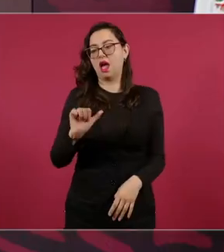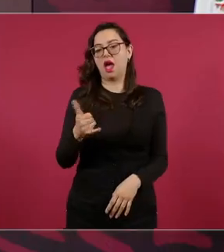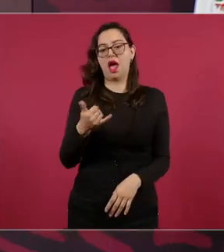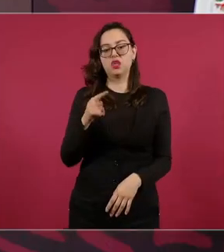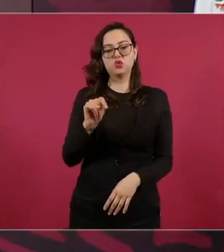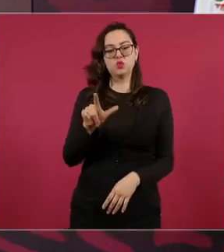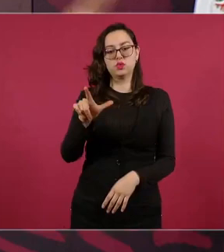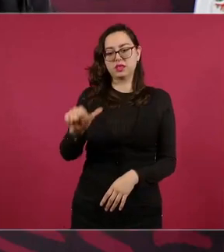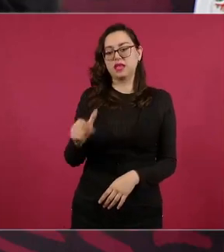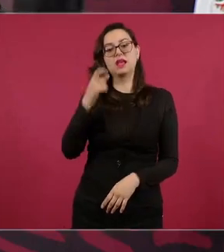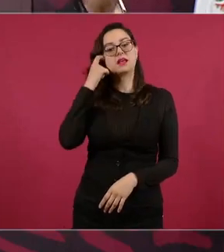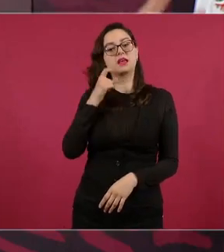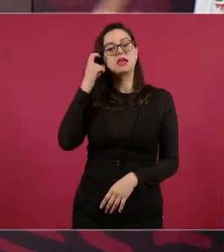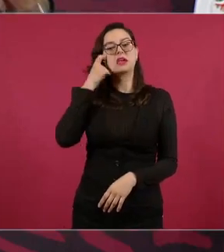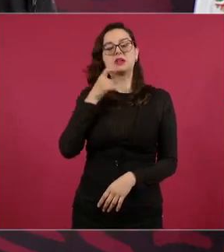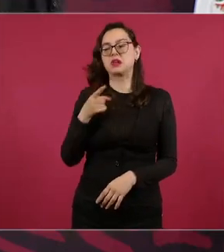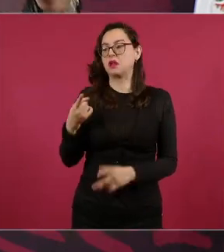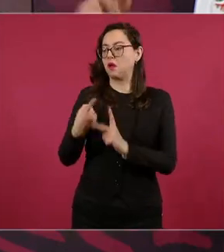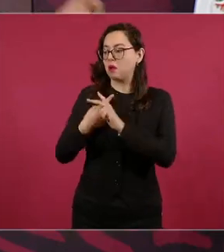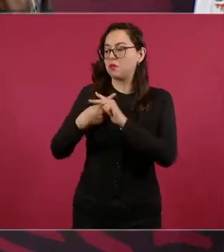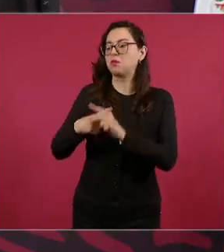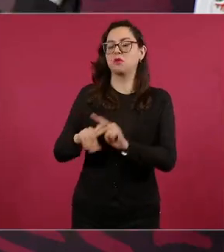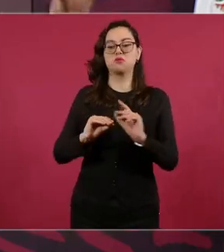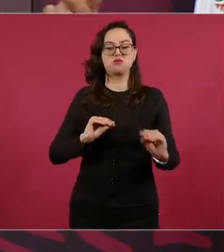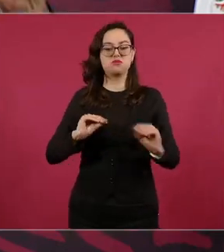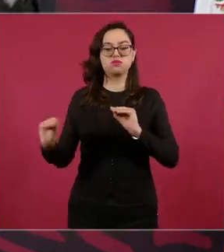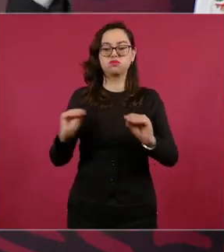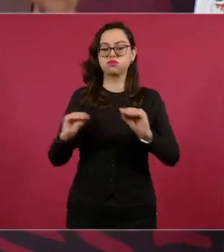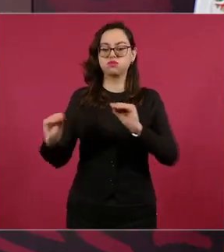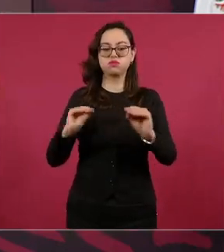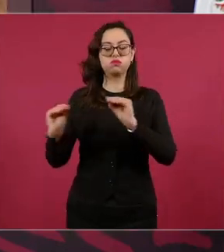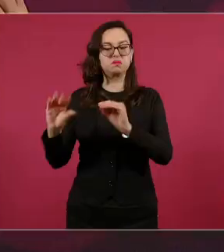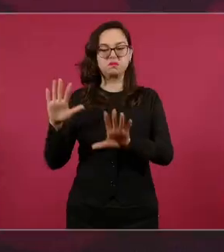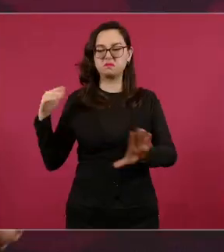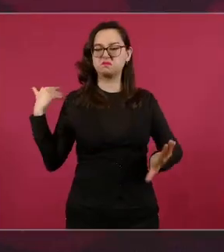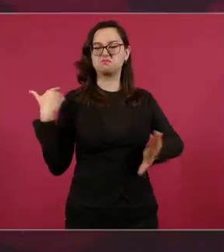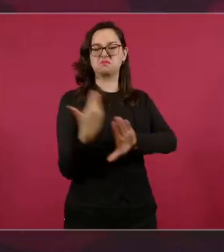y a partir de ahí el movimiento de reforma